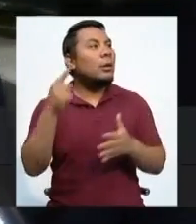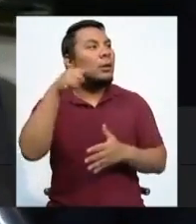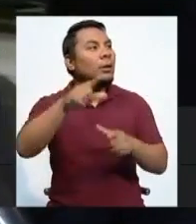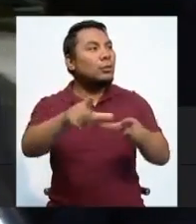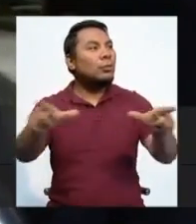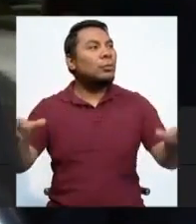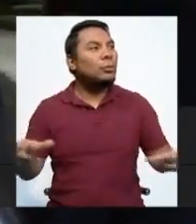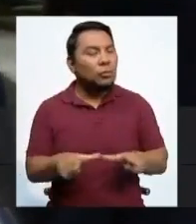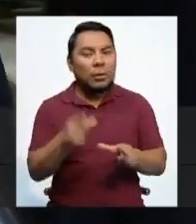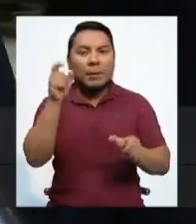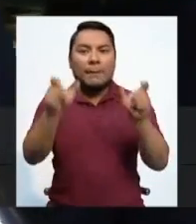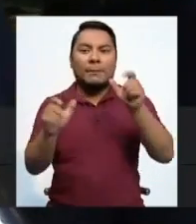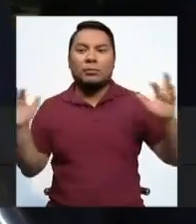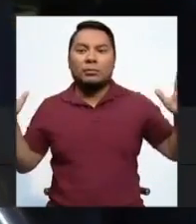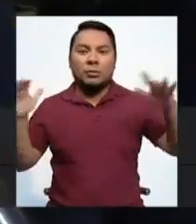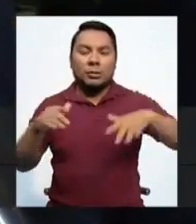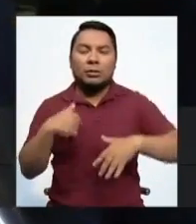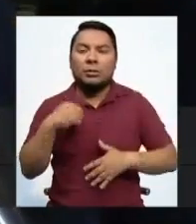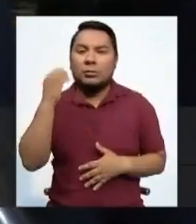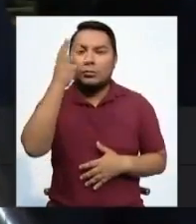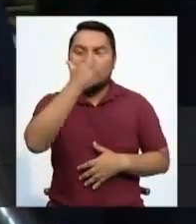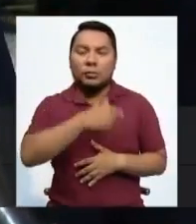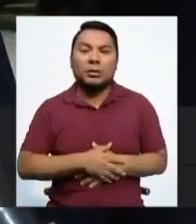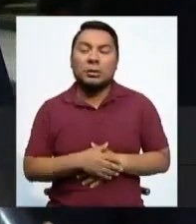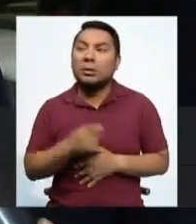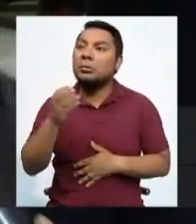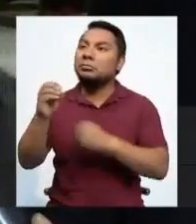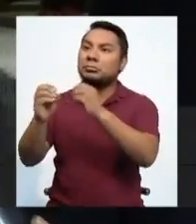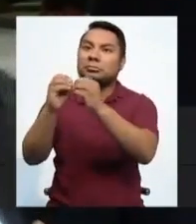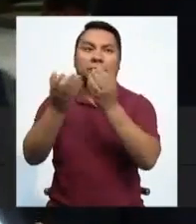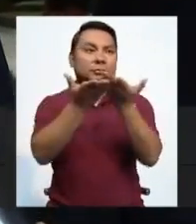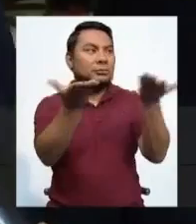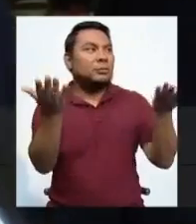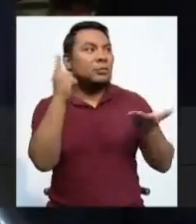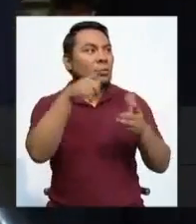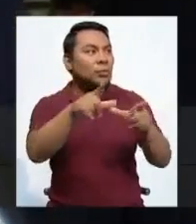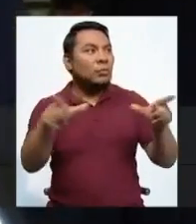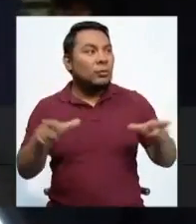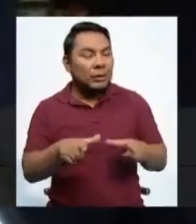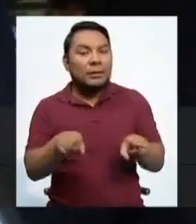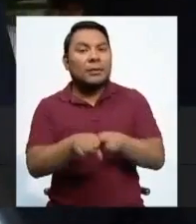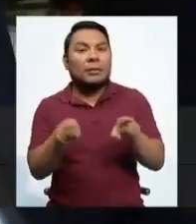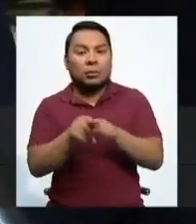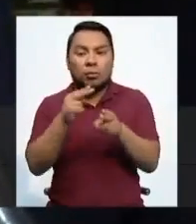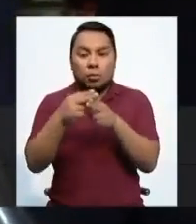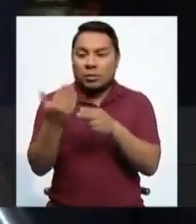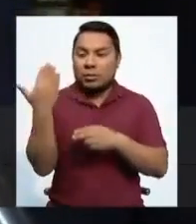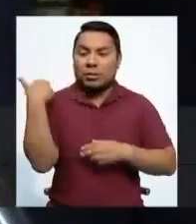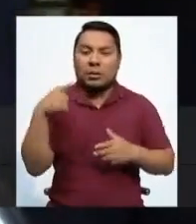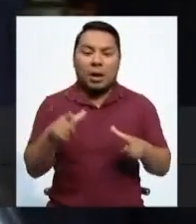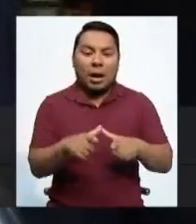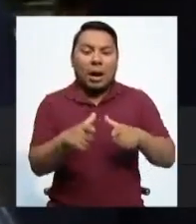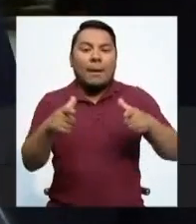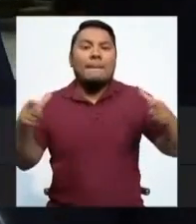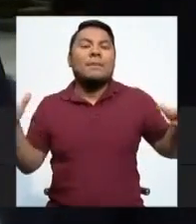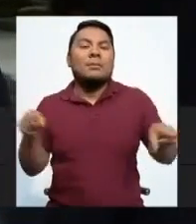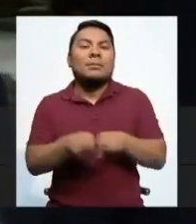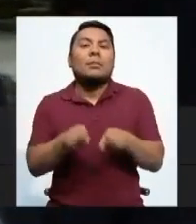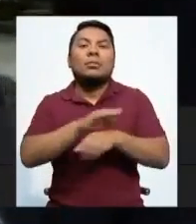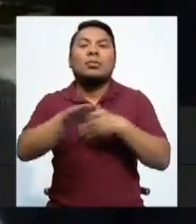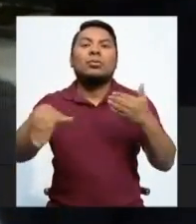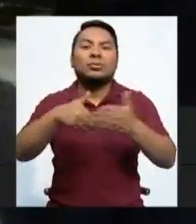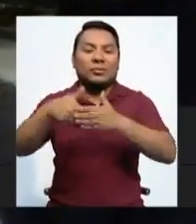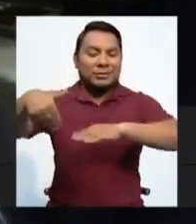público y eso es bastante bueno, embellece toda esta zona que además hace poco ampliamos también todo lo que es la